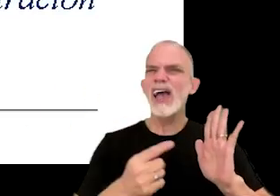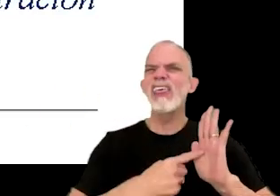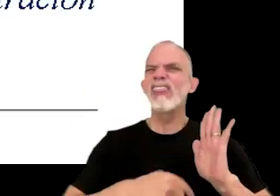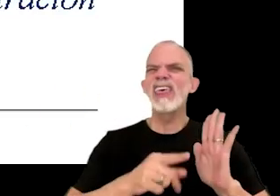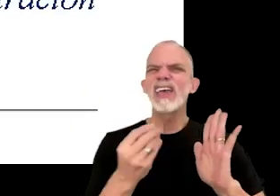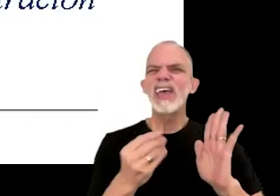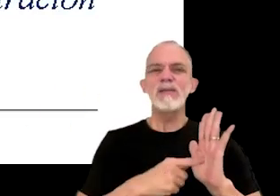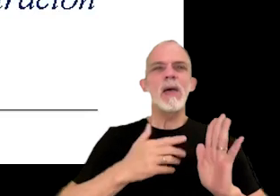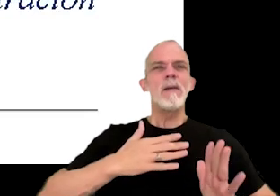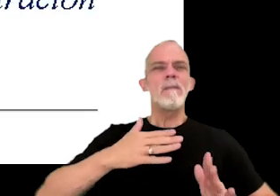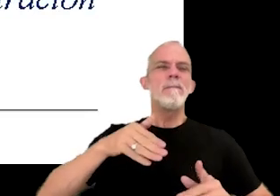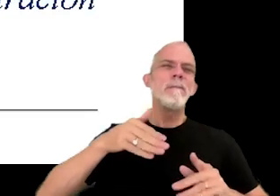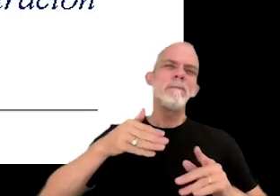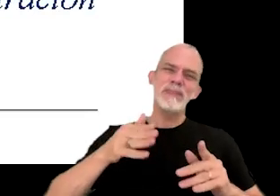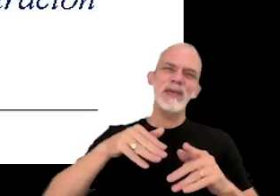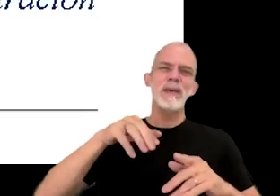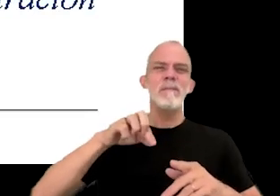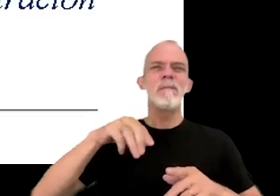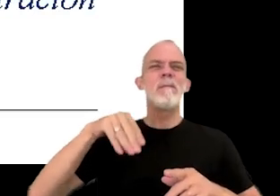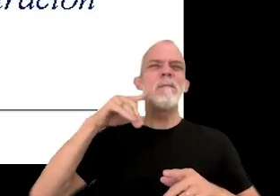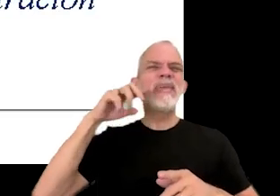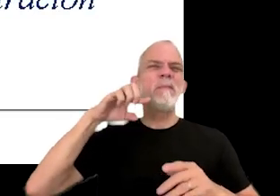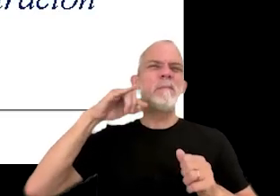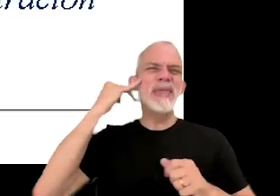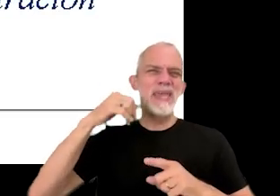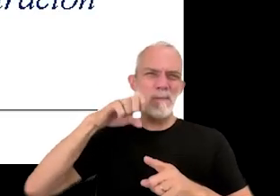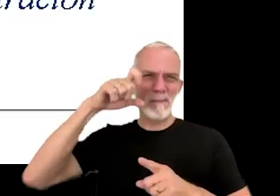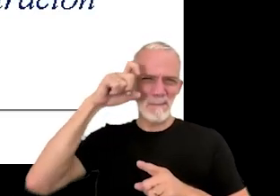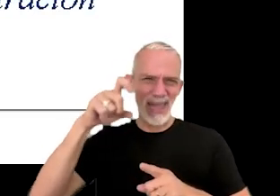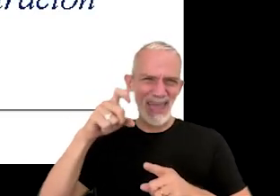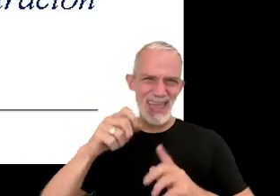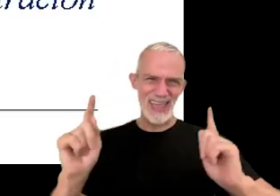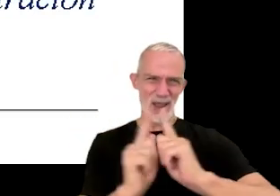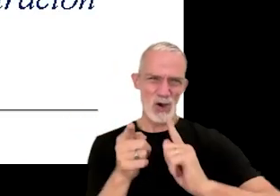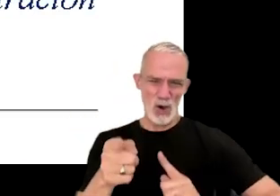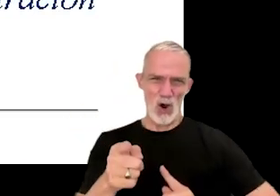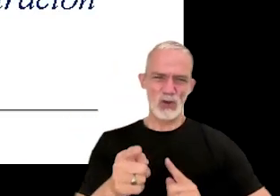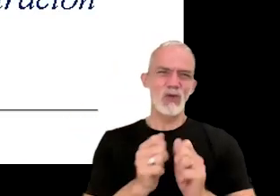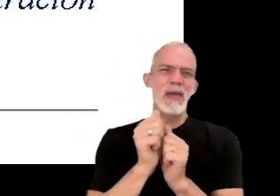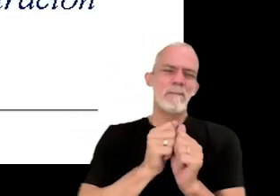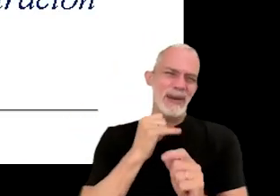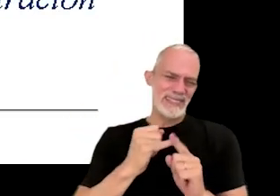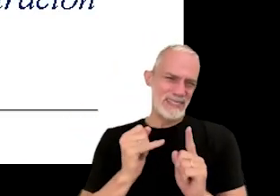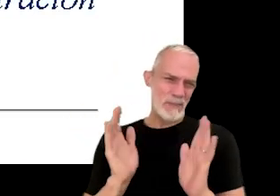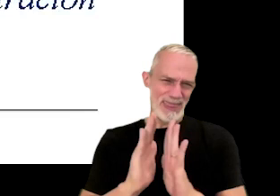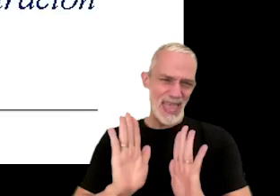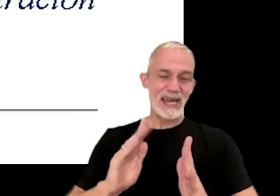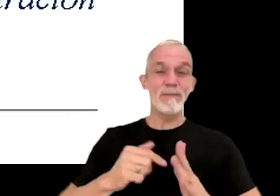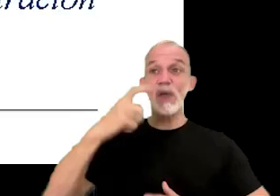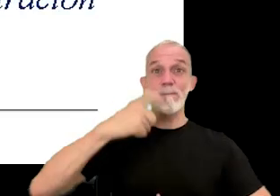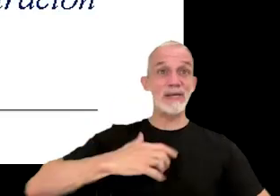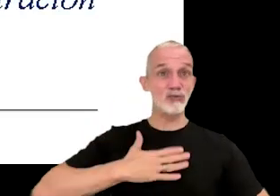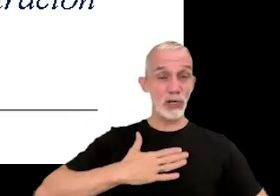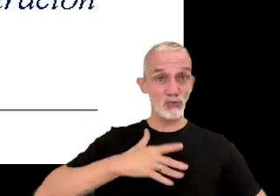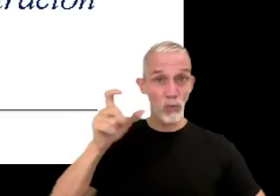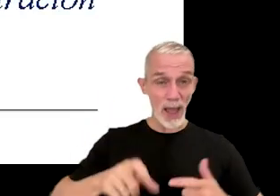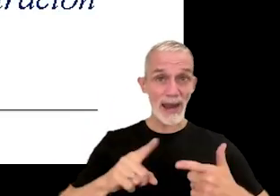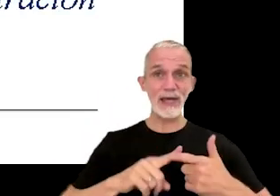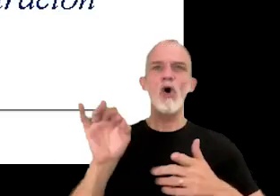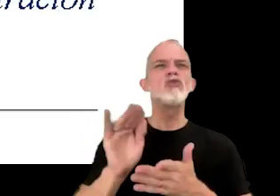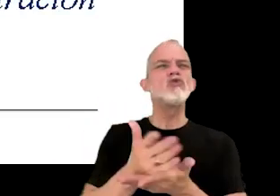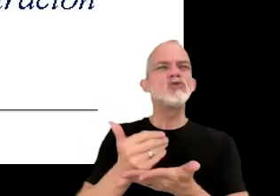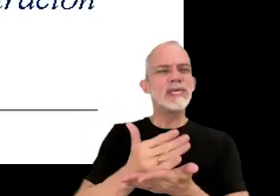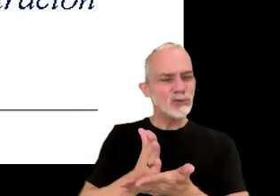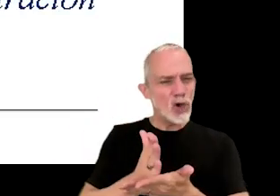de micro, pequeña y mediana empresa, más conocidas como pymes, personas humanas y sucesiones